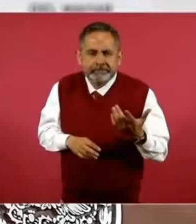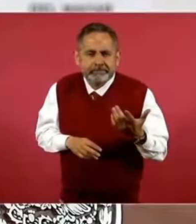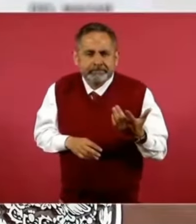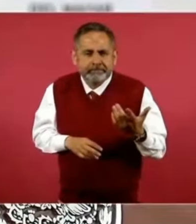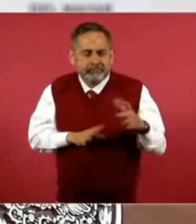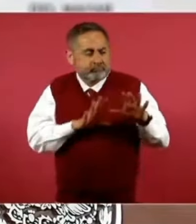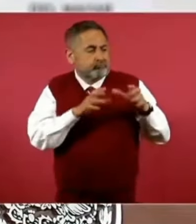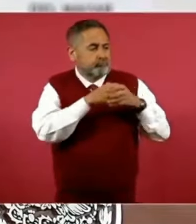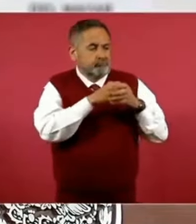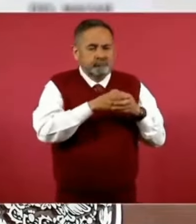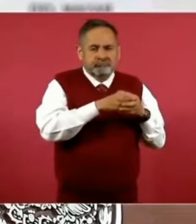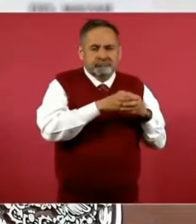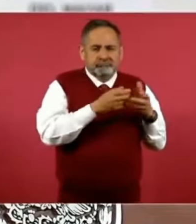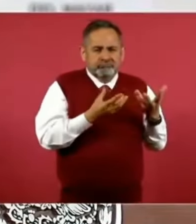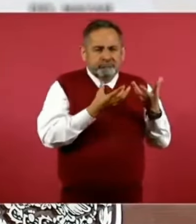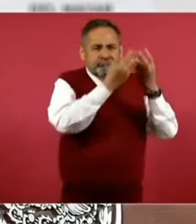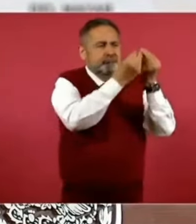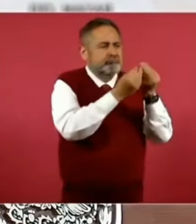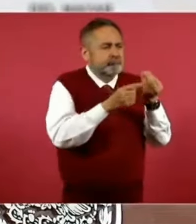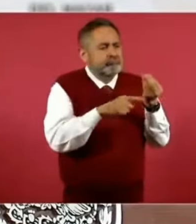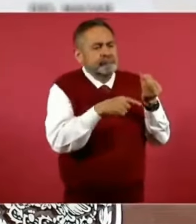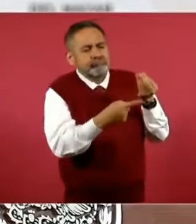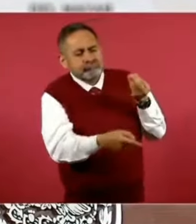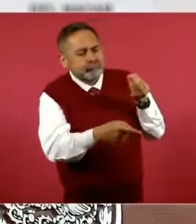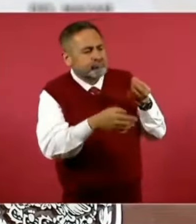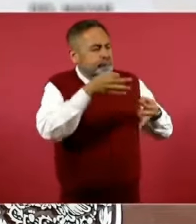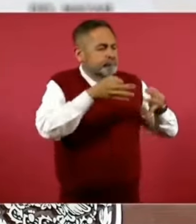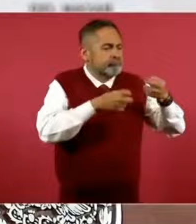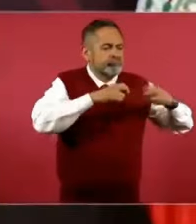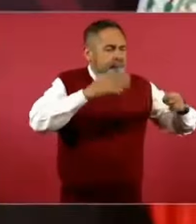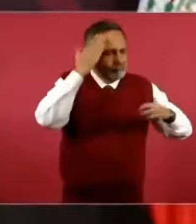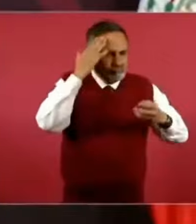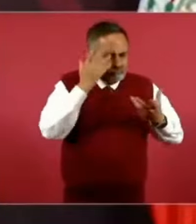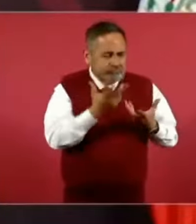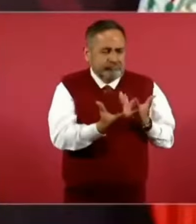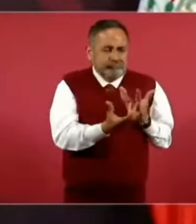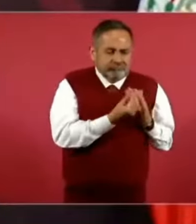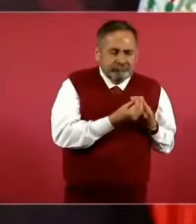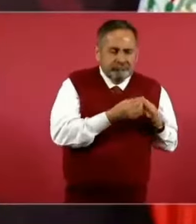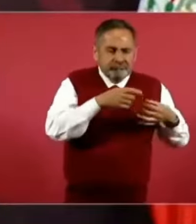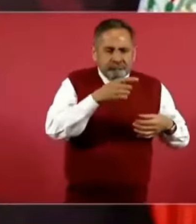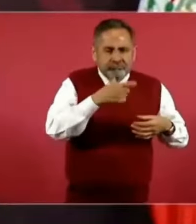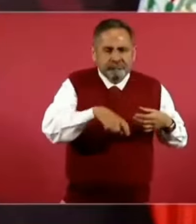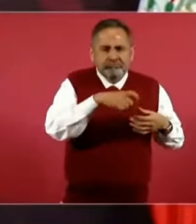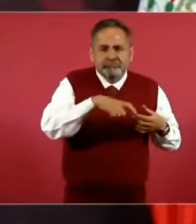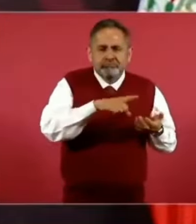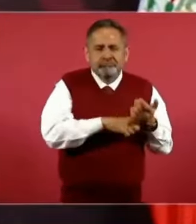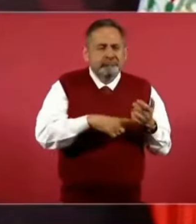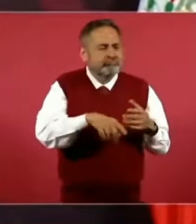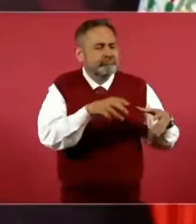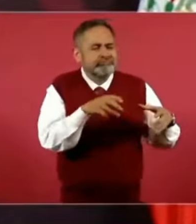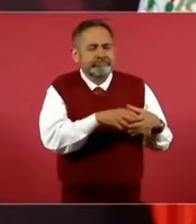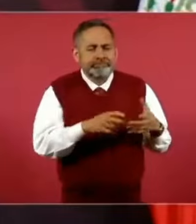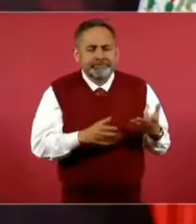los potentados y ahí están los ministros de la corte,